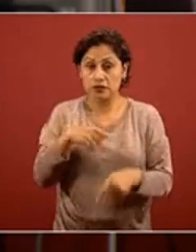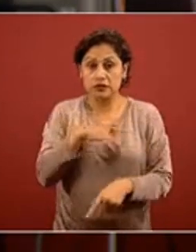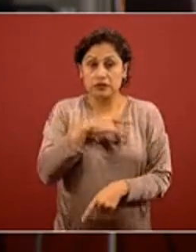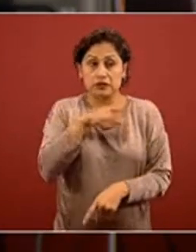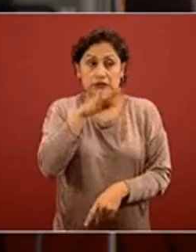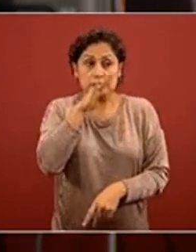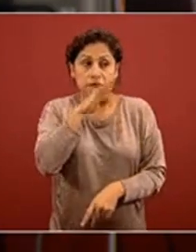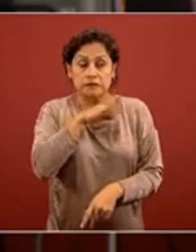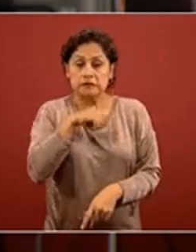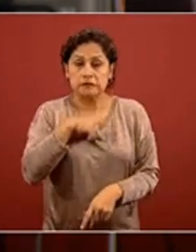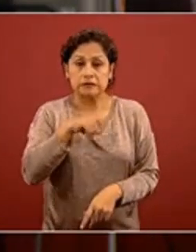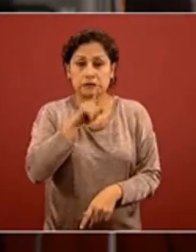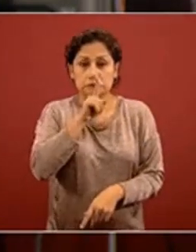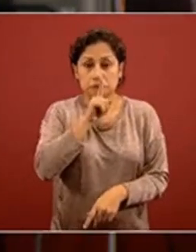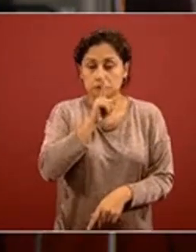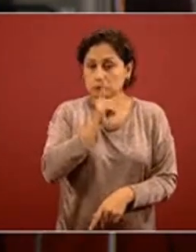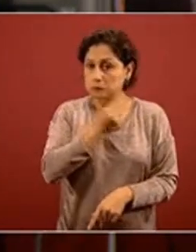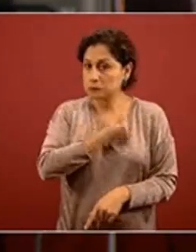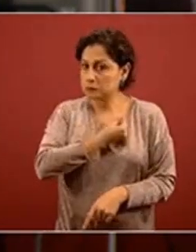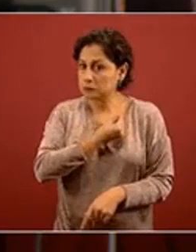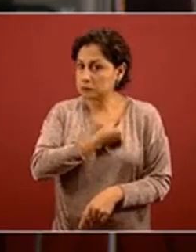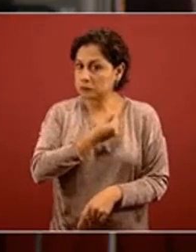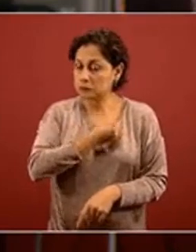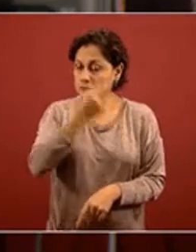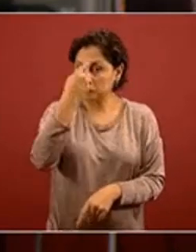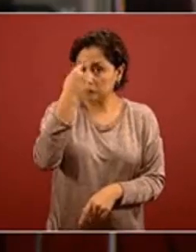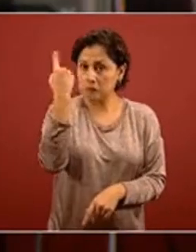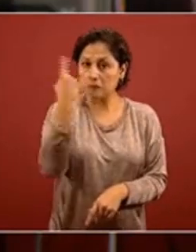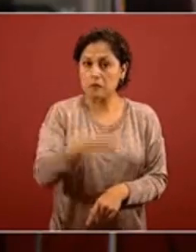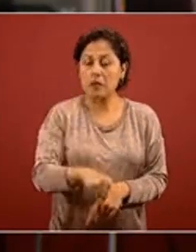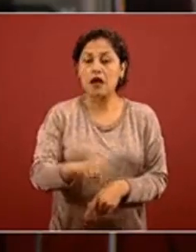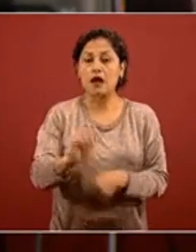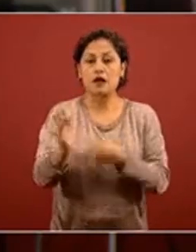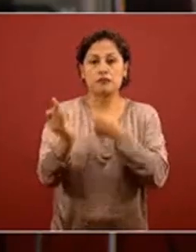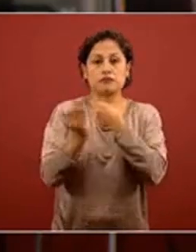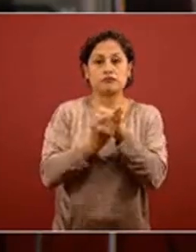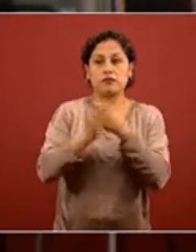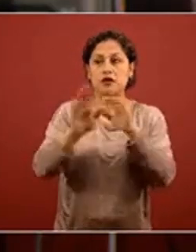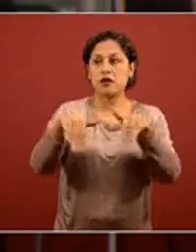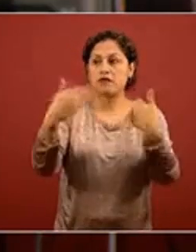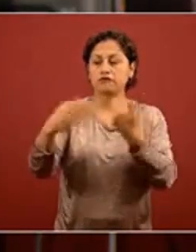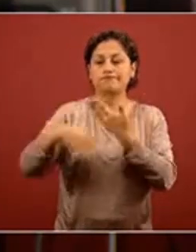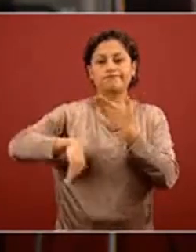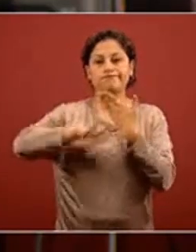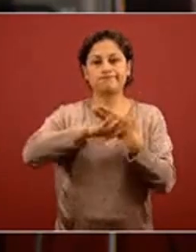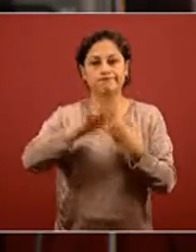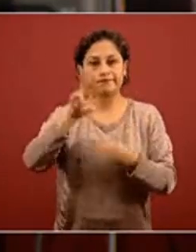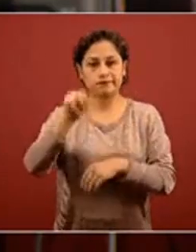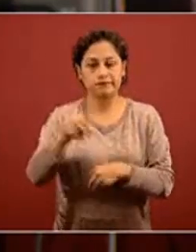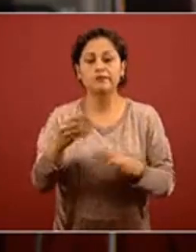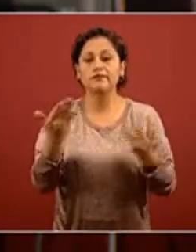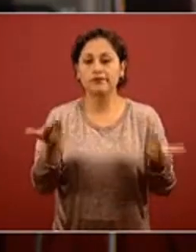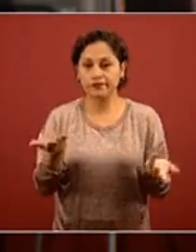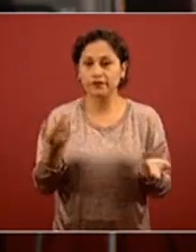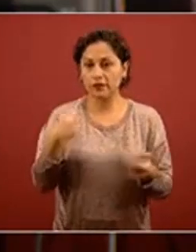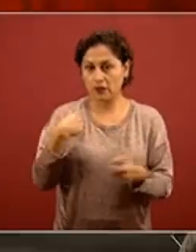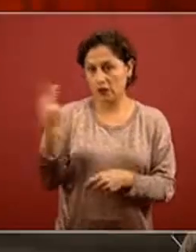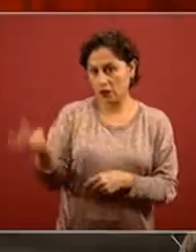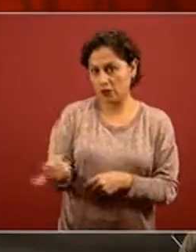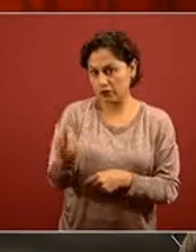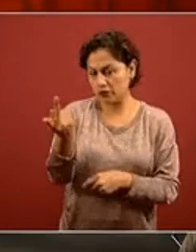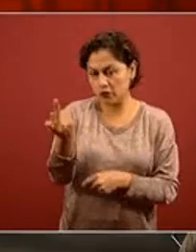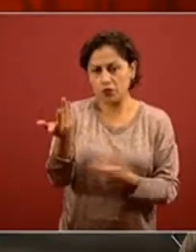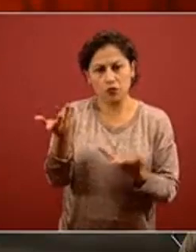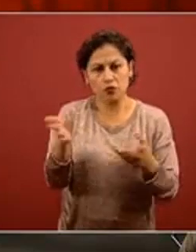no pues para no recibir algún tipo de ataque, ¿no? Entonces, un poco es en ese sentido, tanto